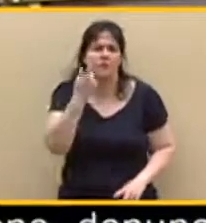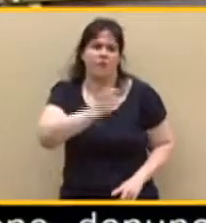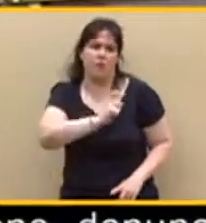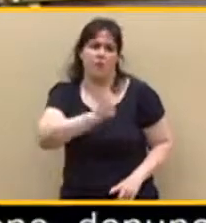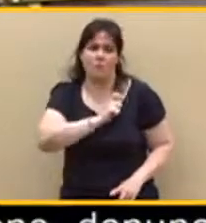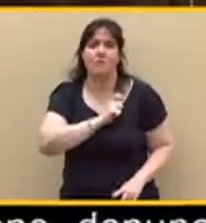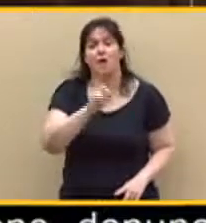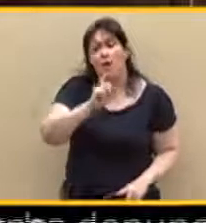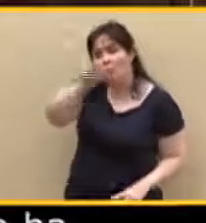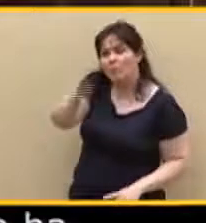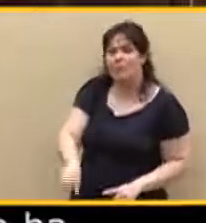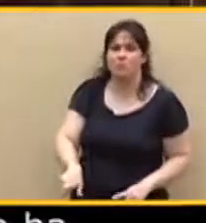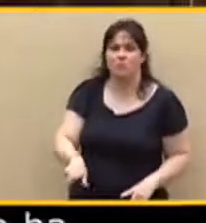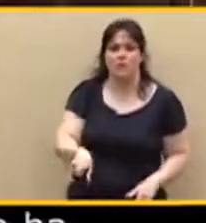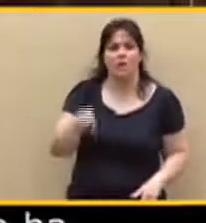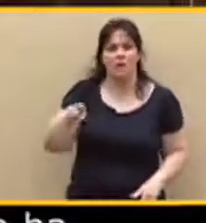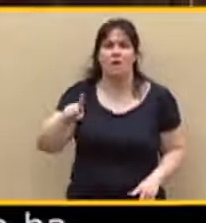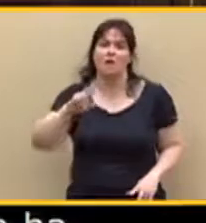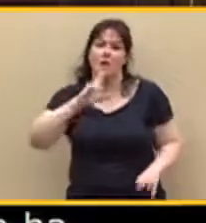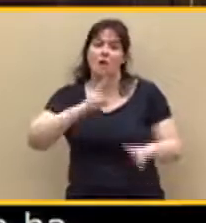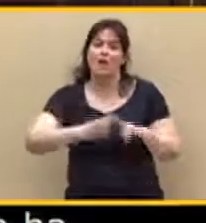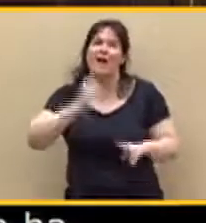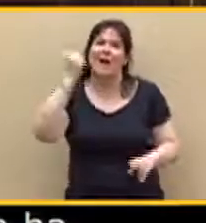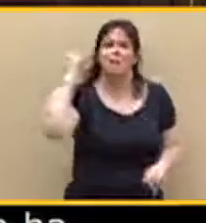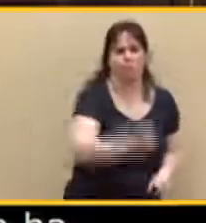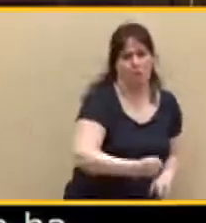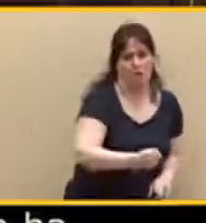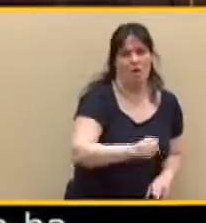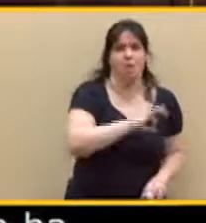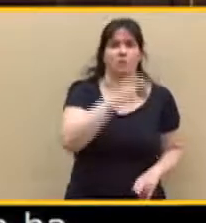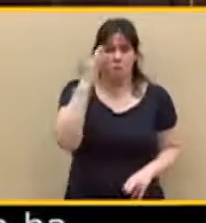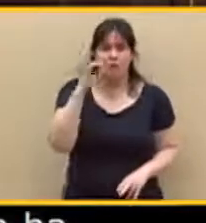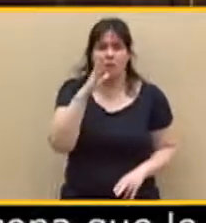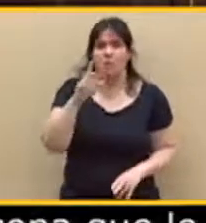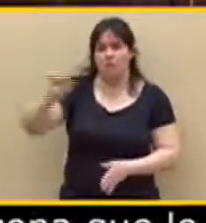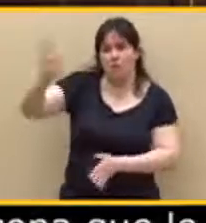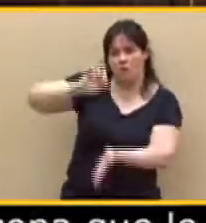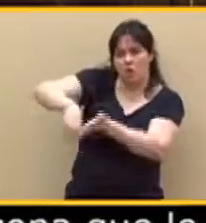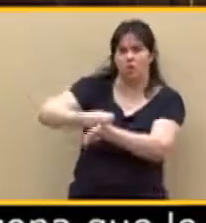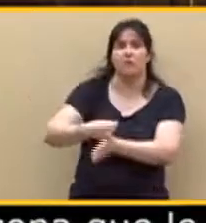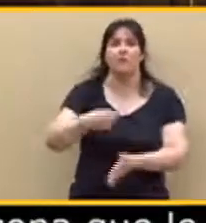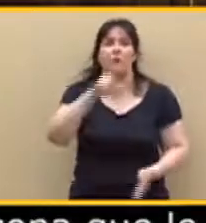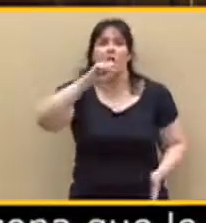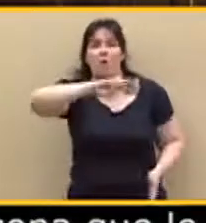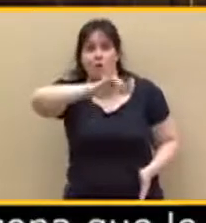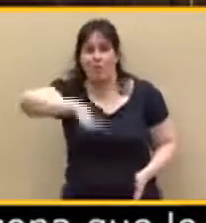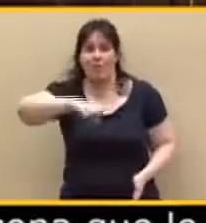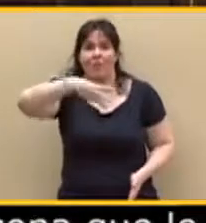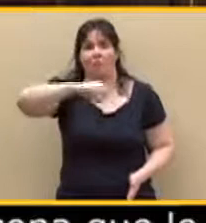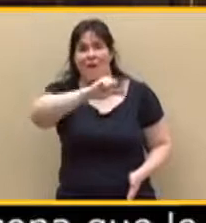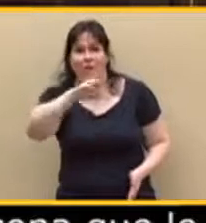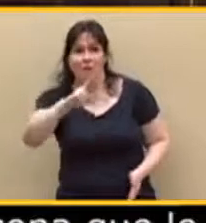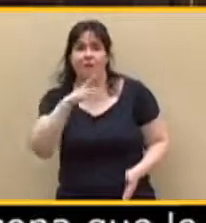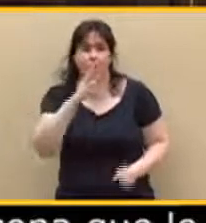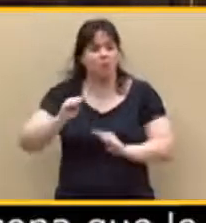persona que le habría apuñalado, señorías, después de haber sido contratado por López Madrid para que, fruto de sus servicios, Villarejo, de los